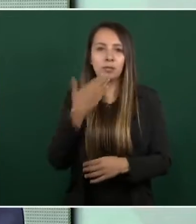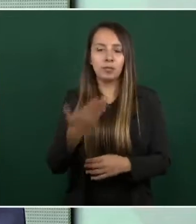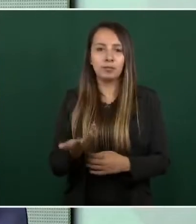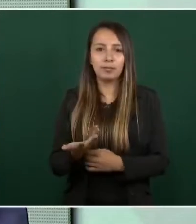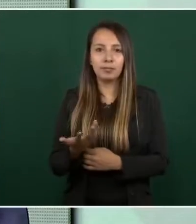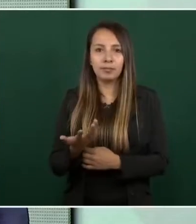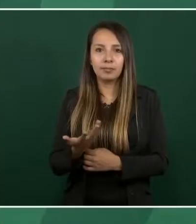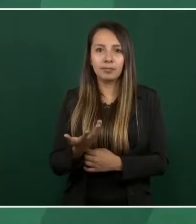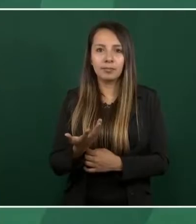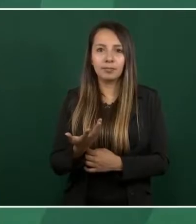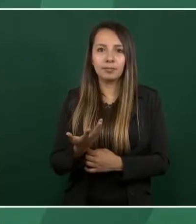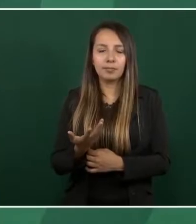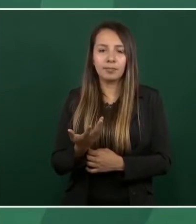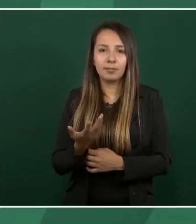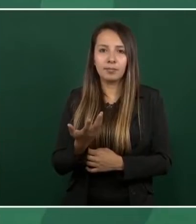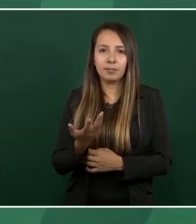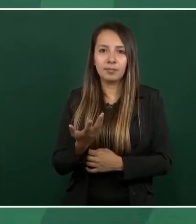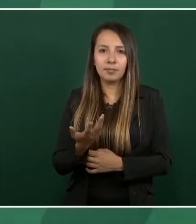que